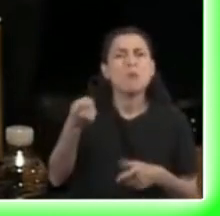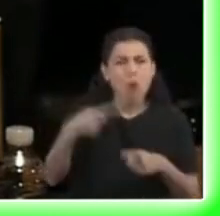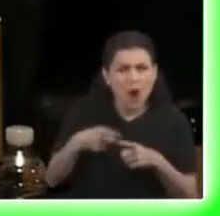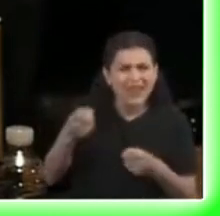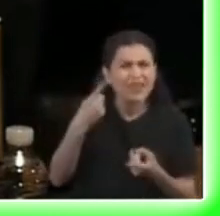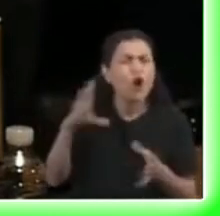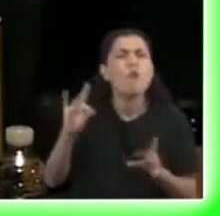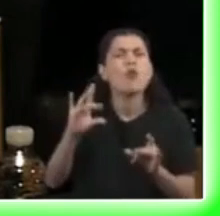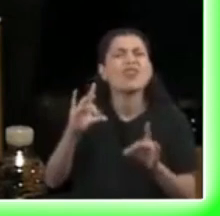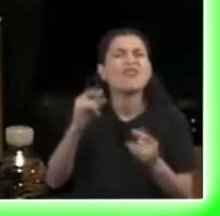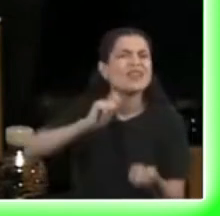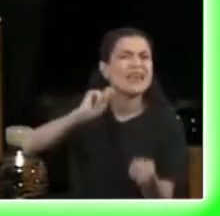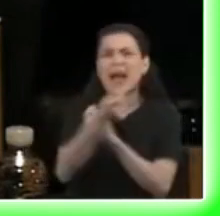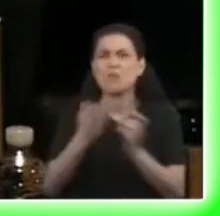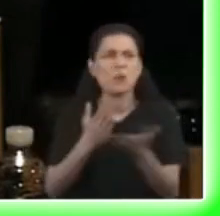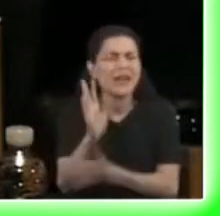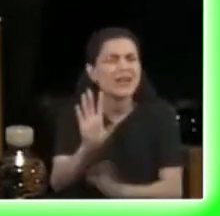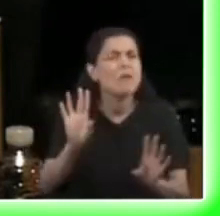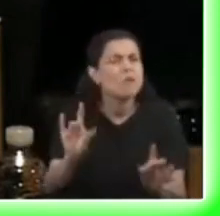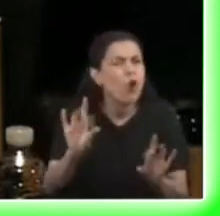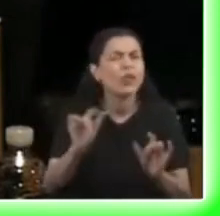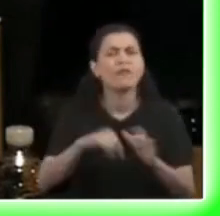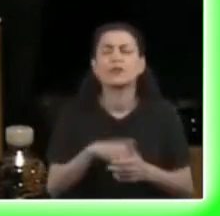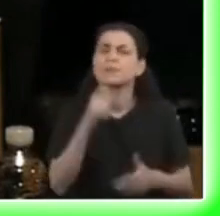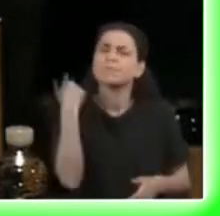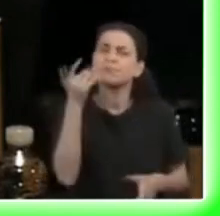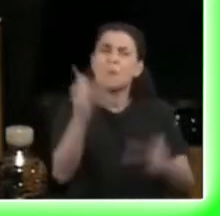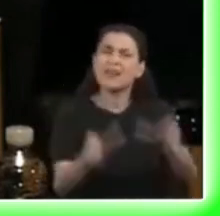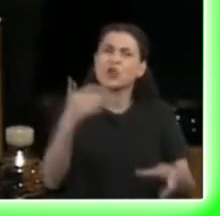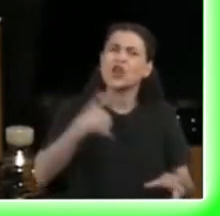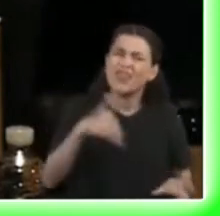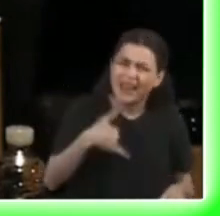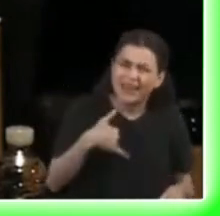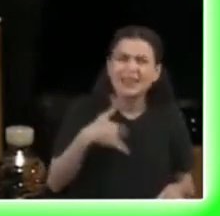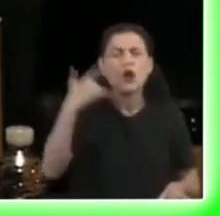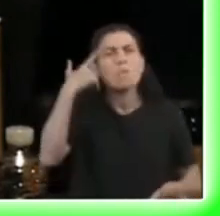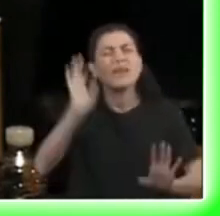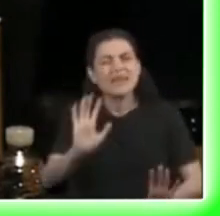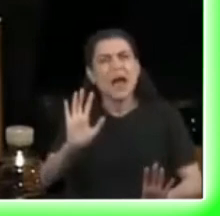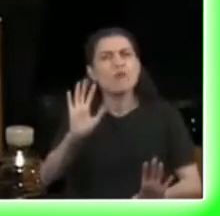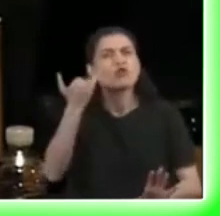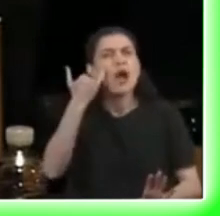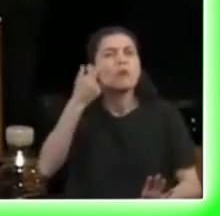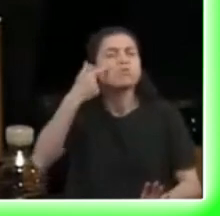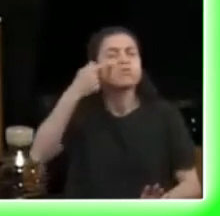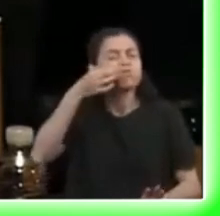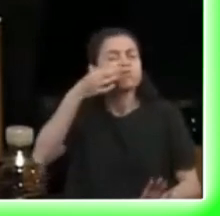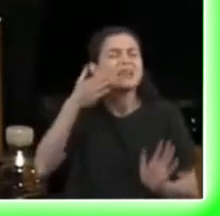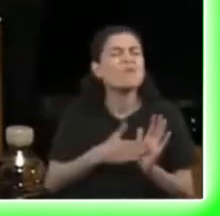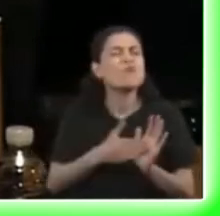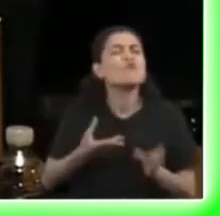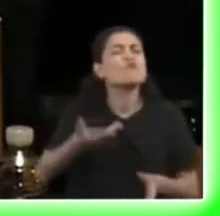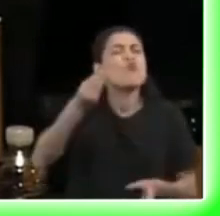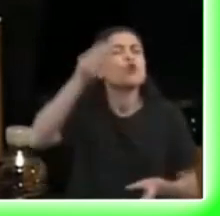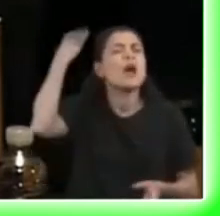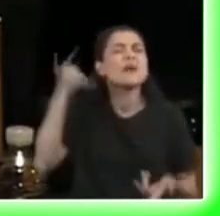Muchas veces digo que en algún sentido los argentinos somos profetas de un futuro apocalíptico que nosotros ya vivimos, pero que el resto de